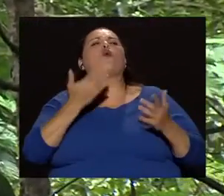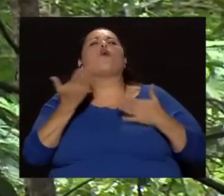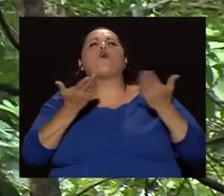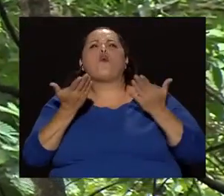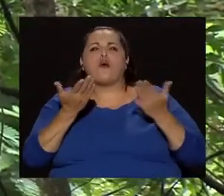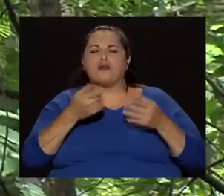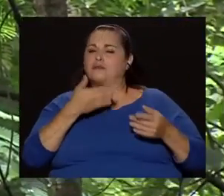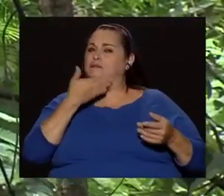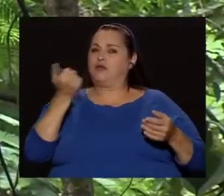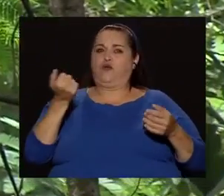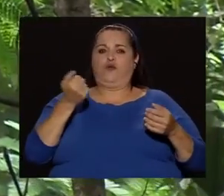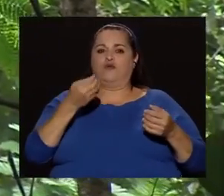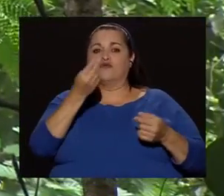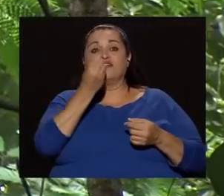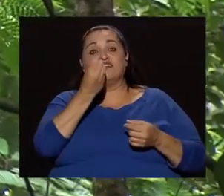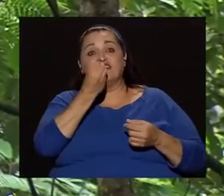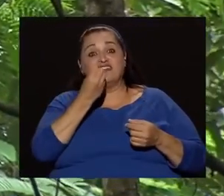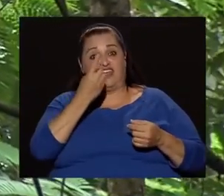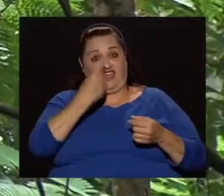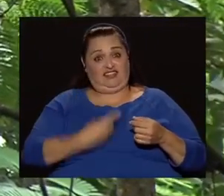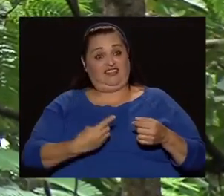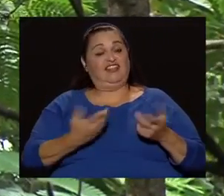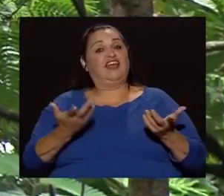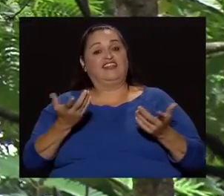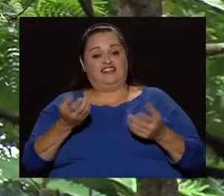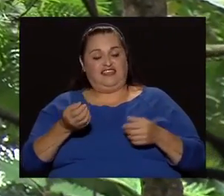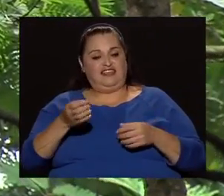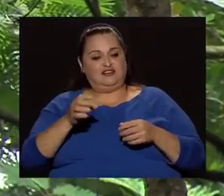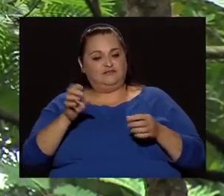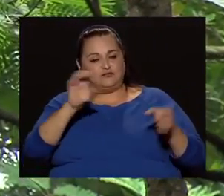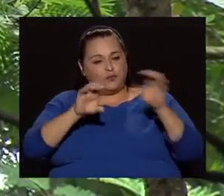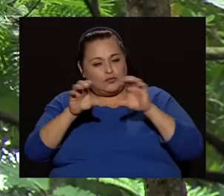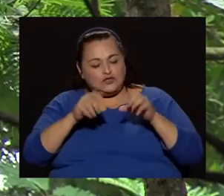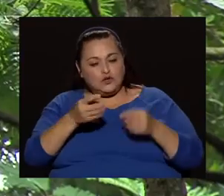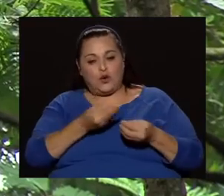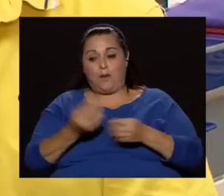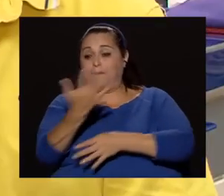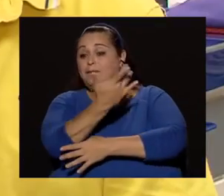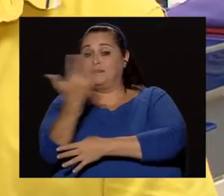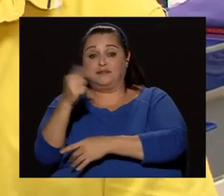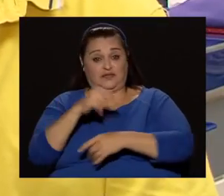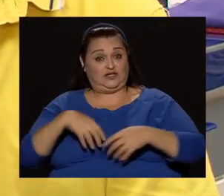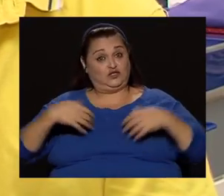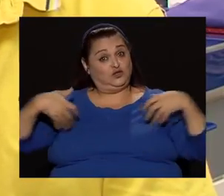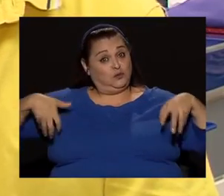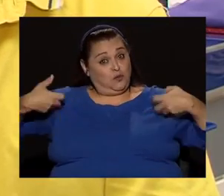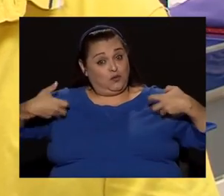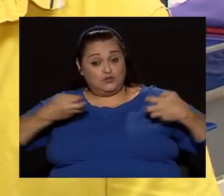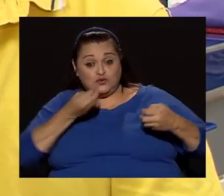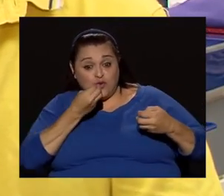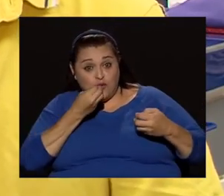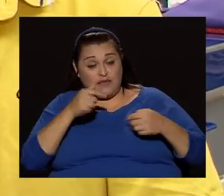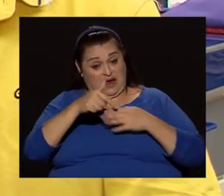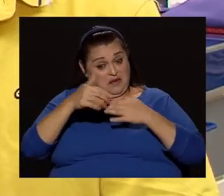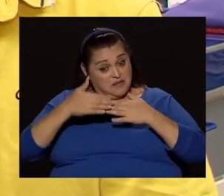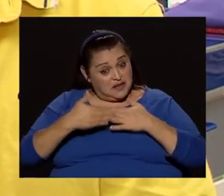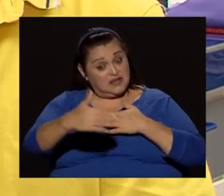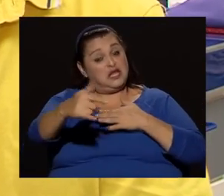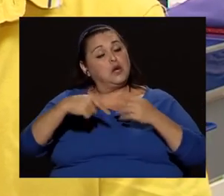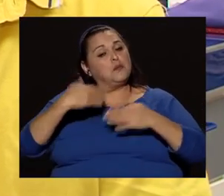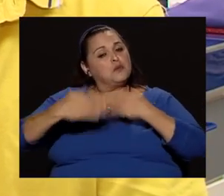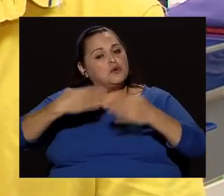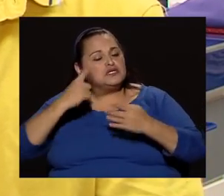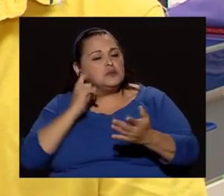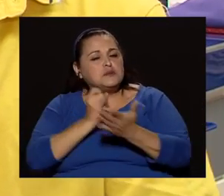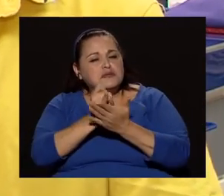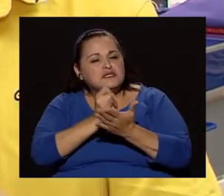dieta, cuál es la composición de las plantas que ellos comen. Entonces, a partir de ahí, seguía otro proceso de